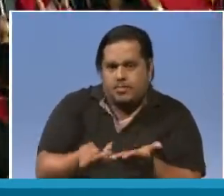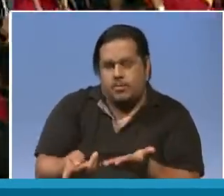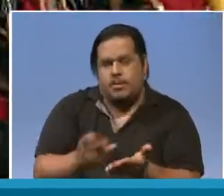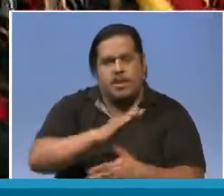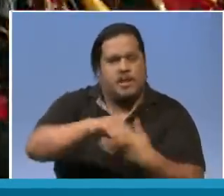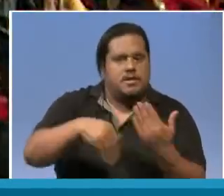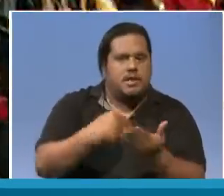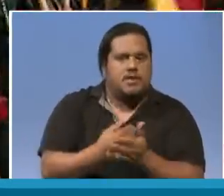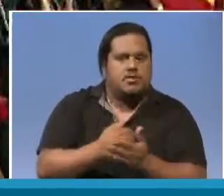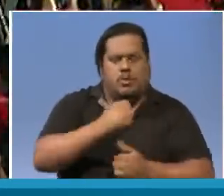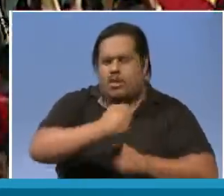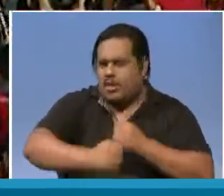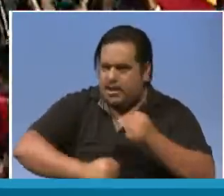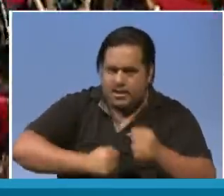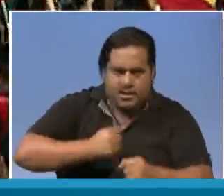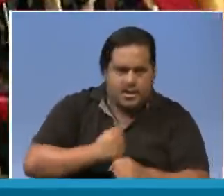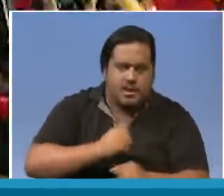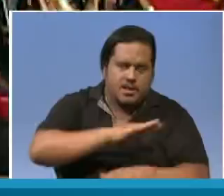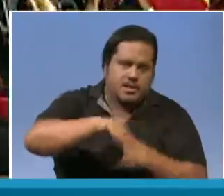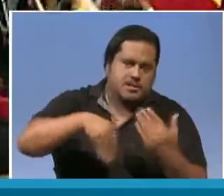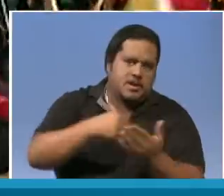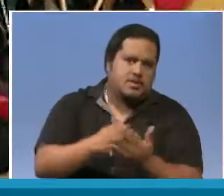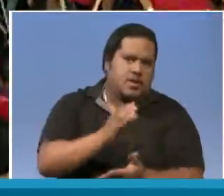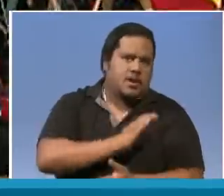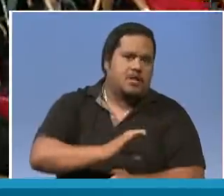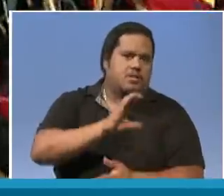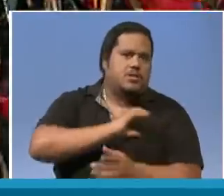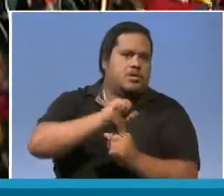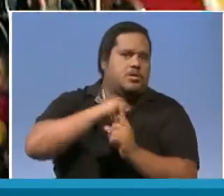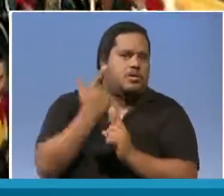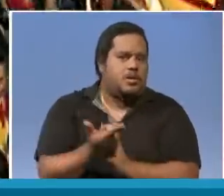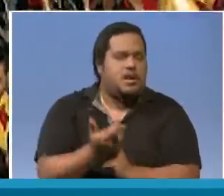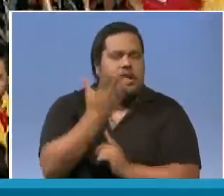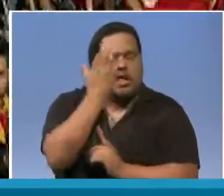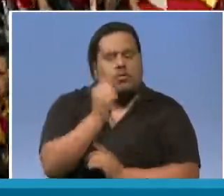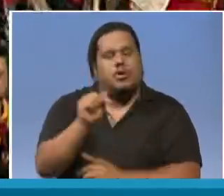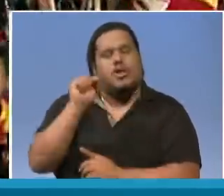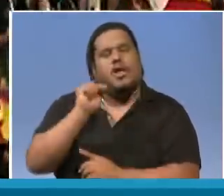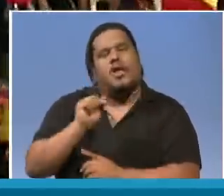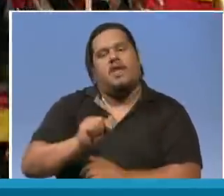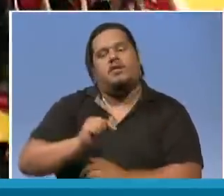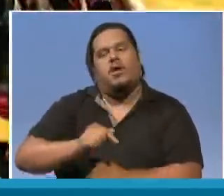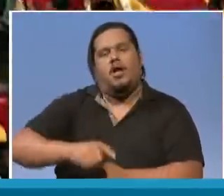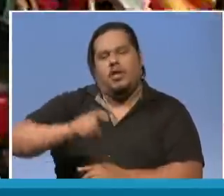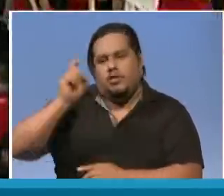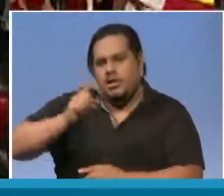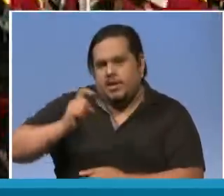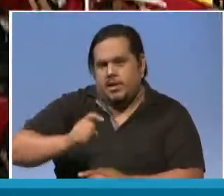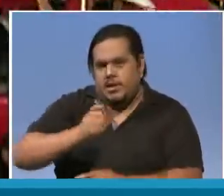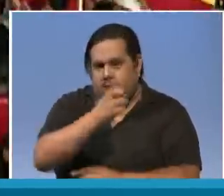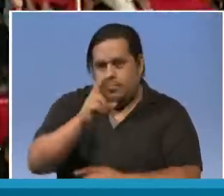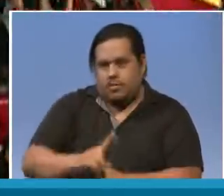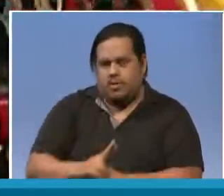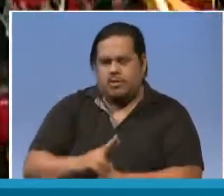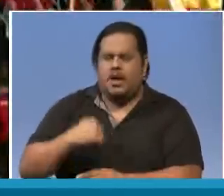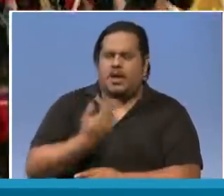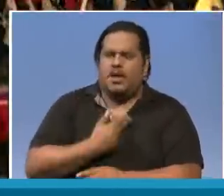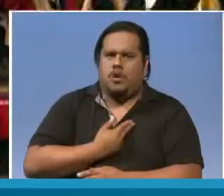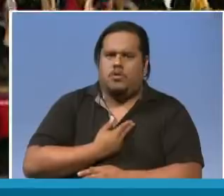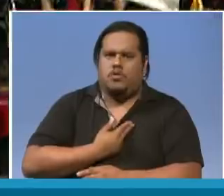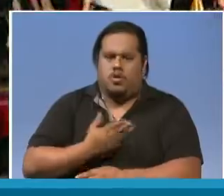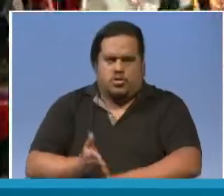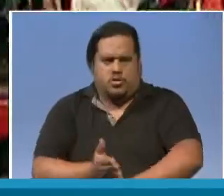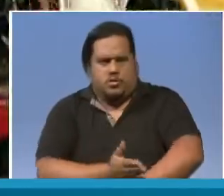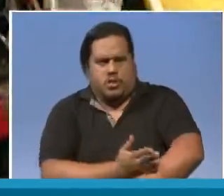de todas las edades, de todas las condiciones sociales, porque eso es lo que merece Costa Rica, que avancemos hacia